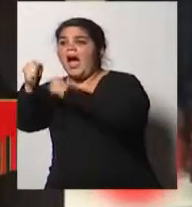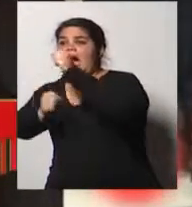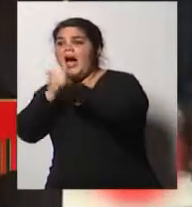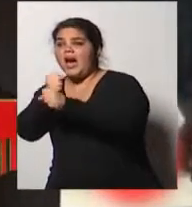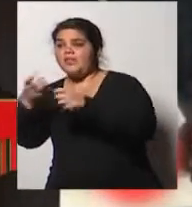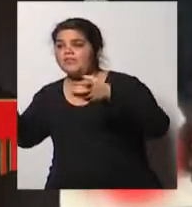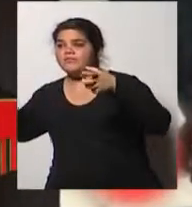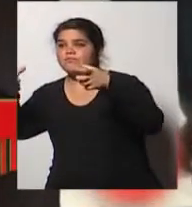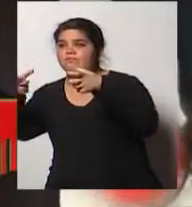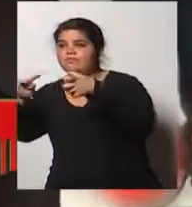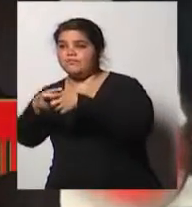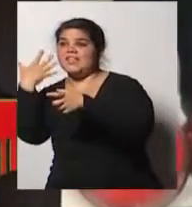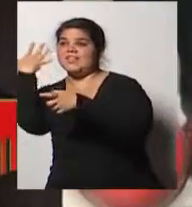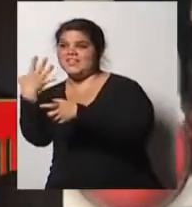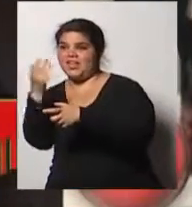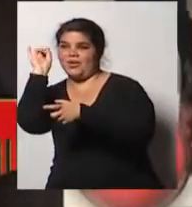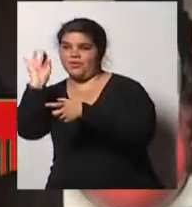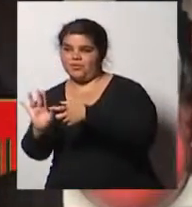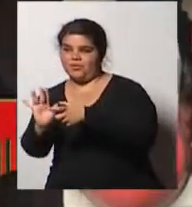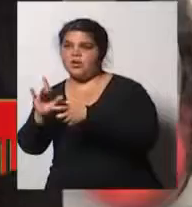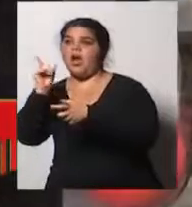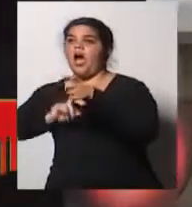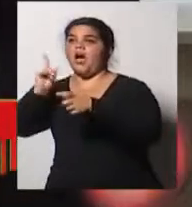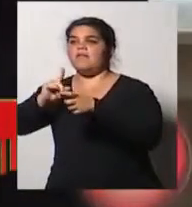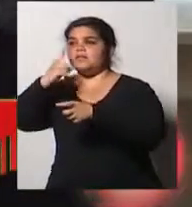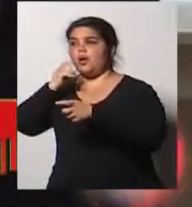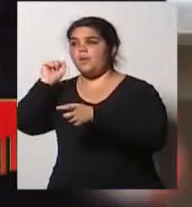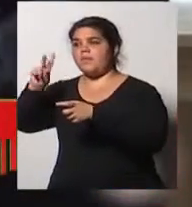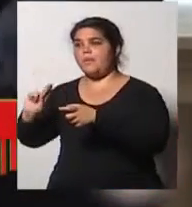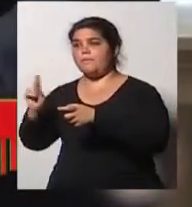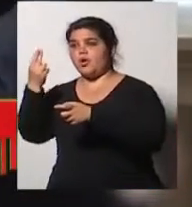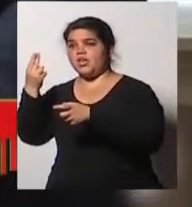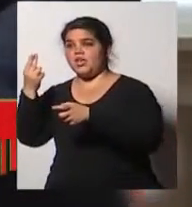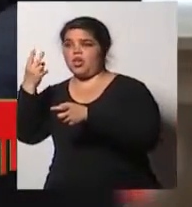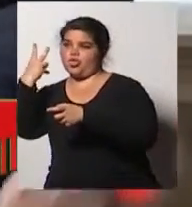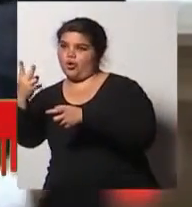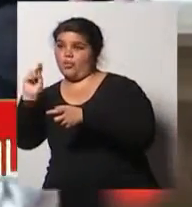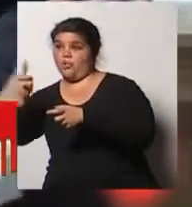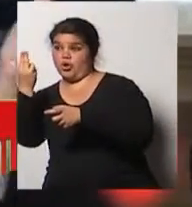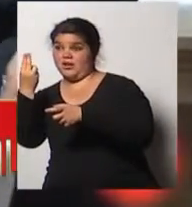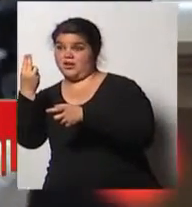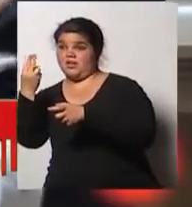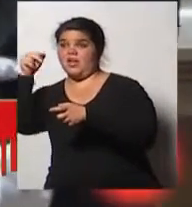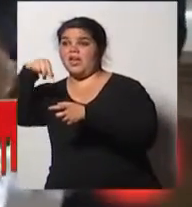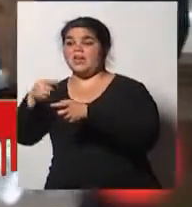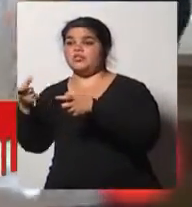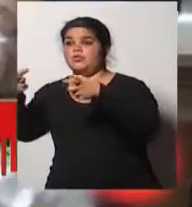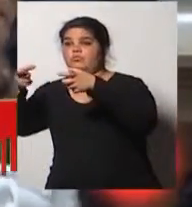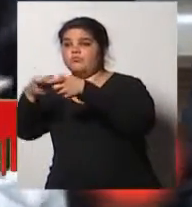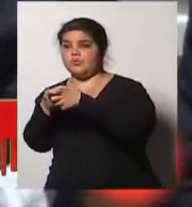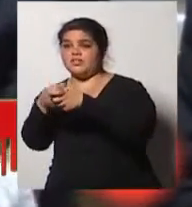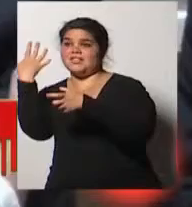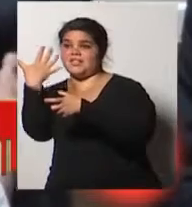Sucedieron algunos hechos no esperados, como el fallecimiento de Argibay y de Petraki, lo cual limita el número a